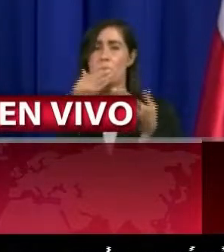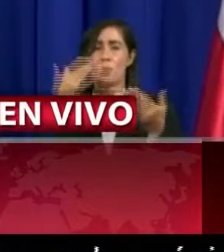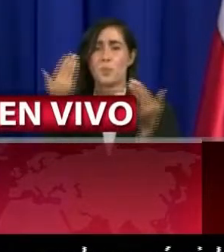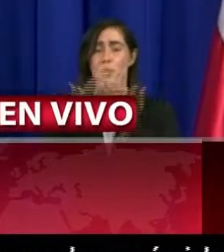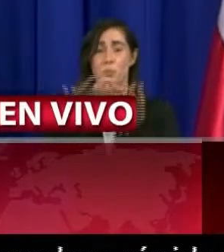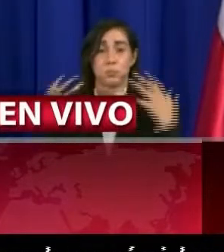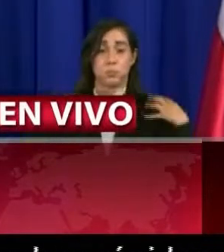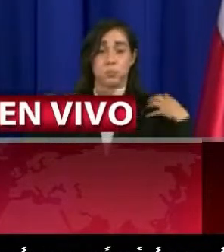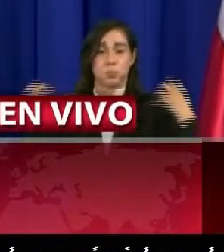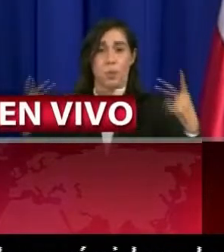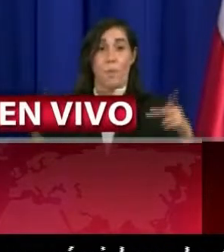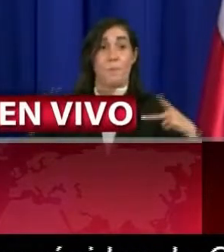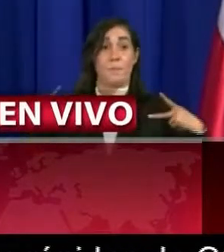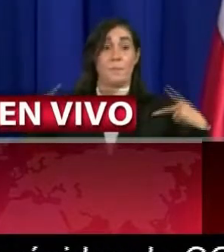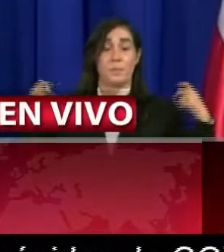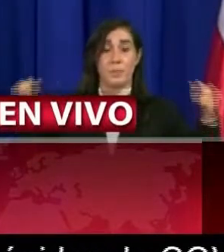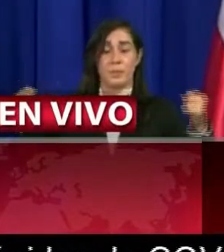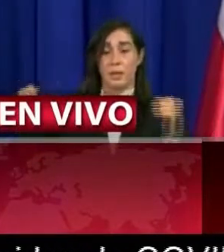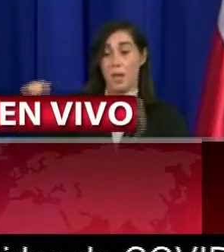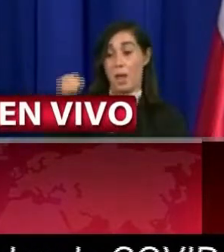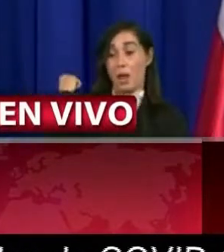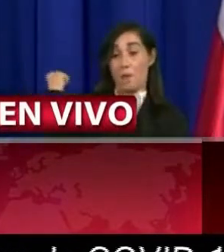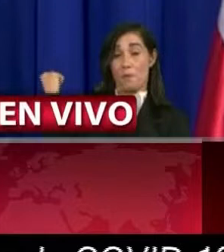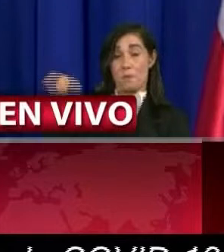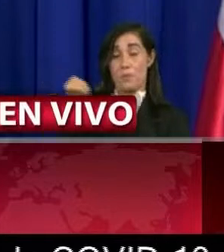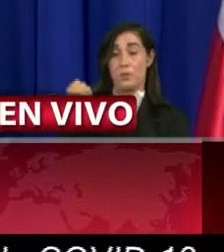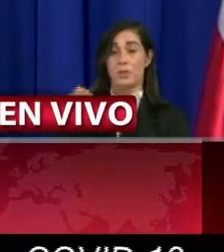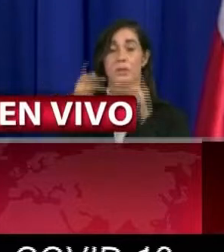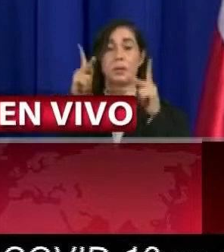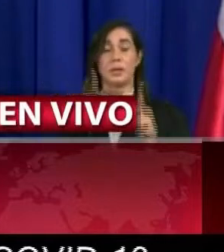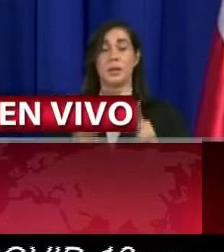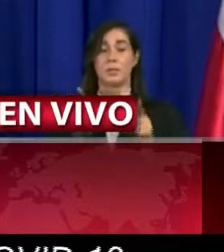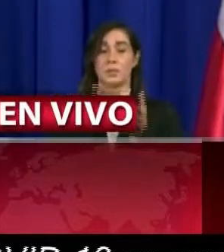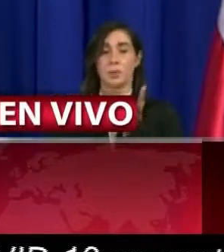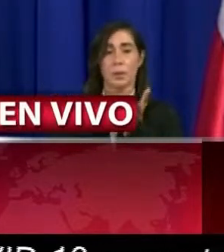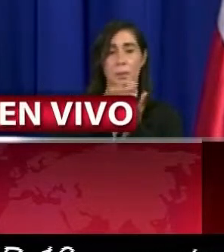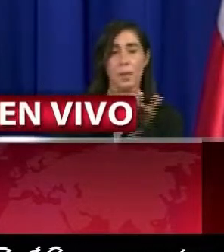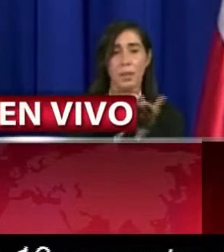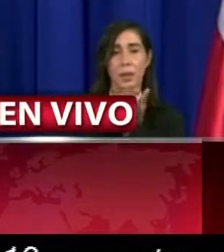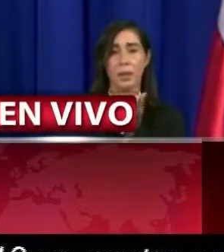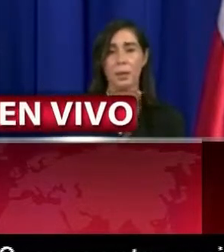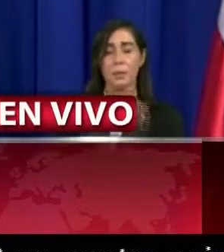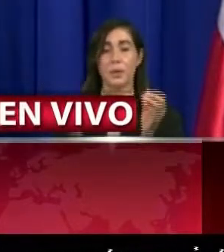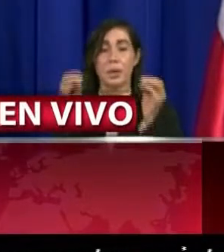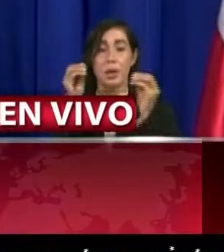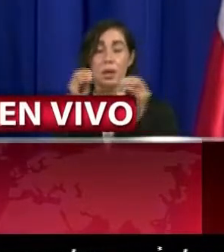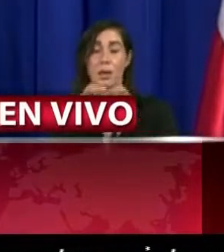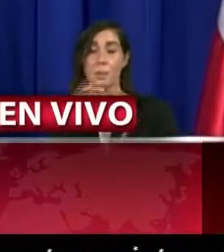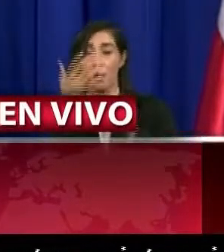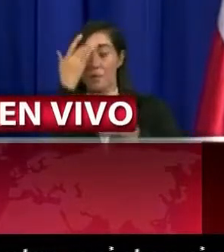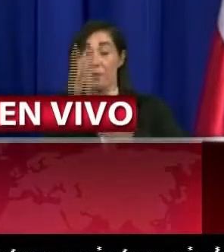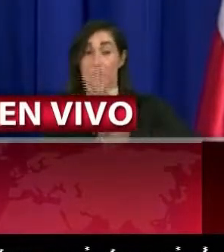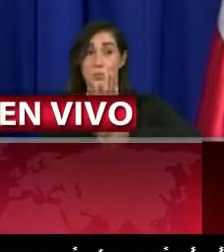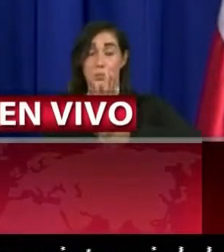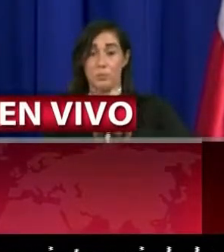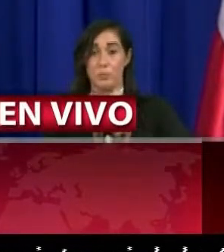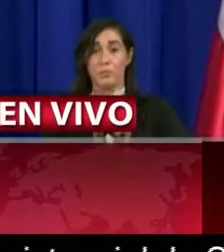para fortalecer justamente a las personas más susceptibles al